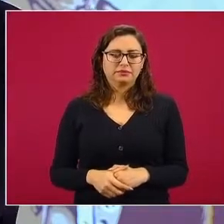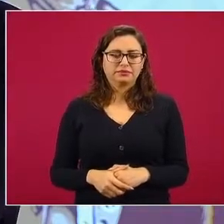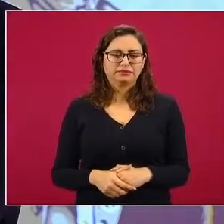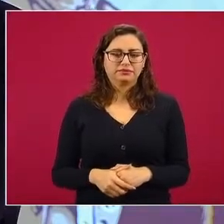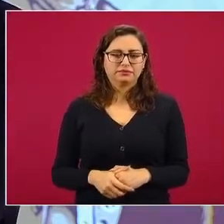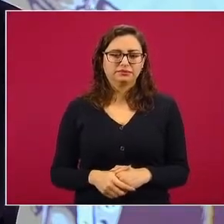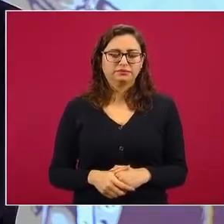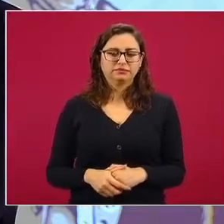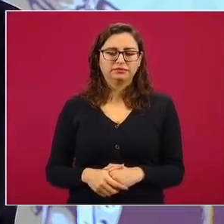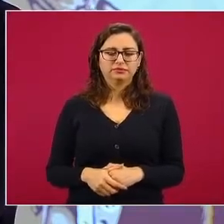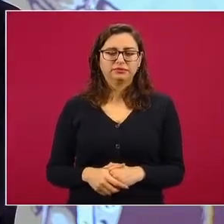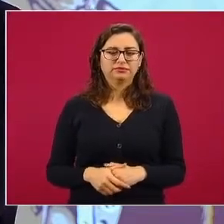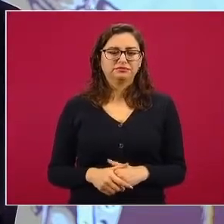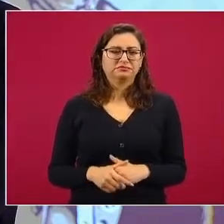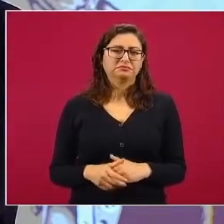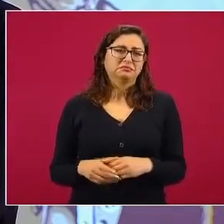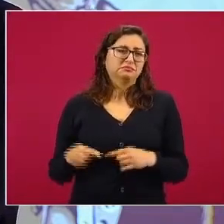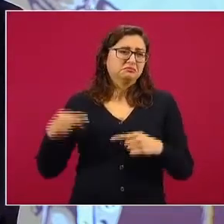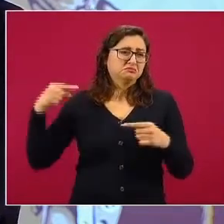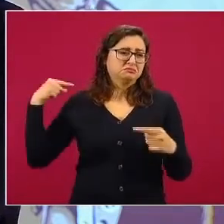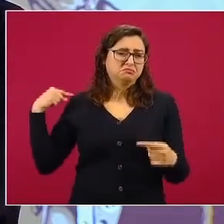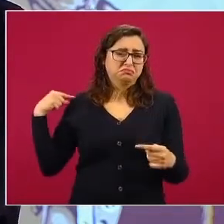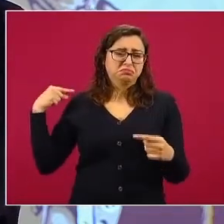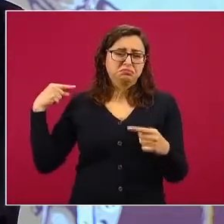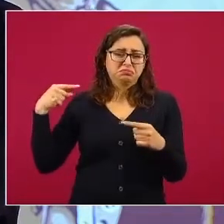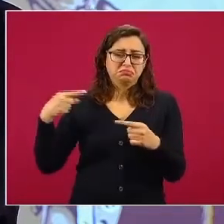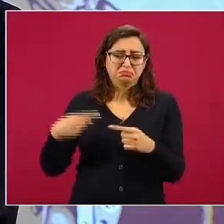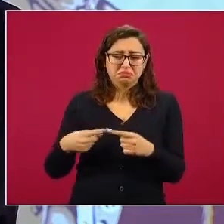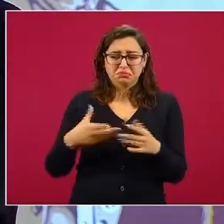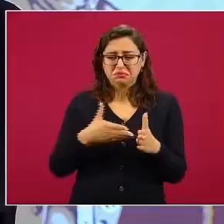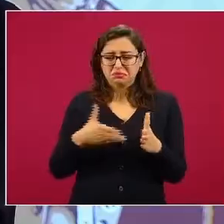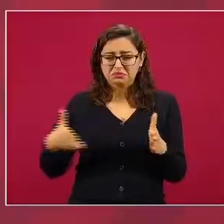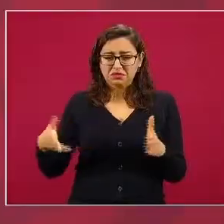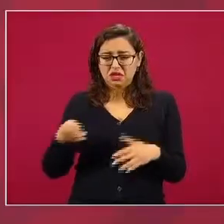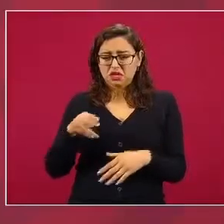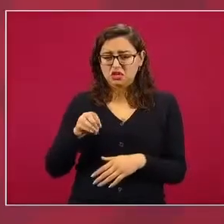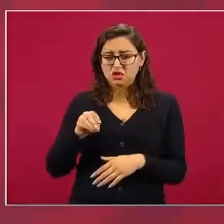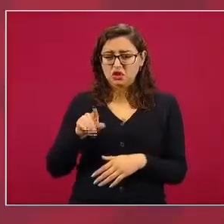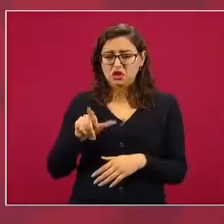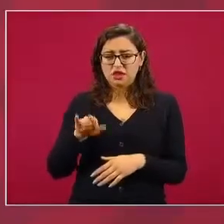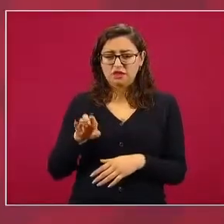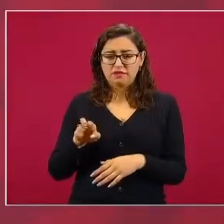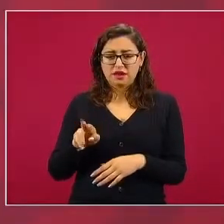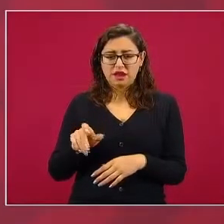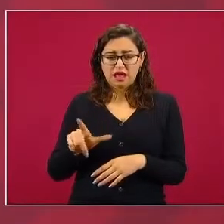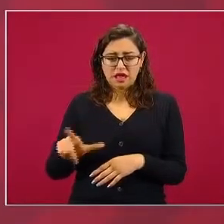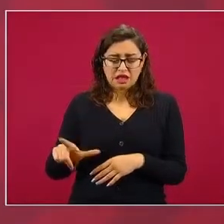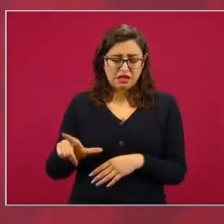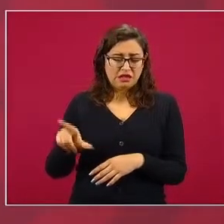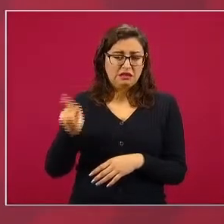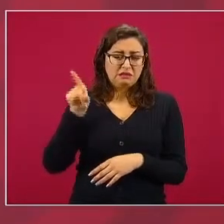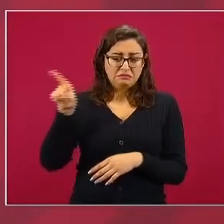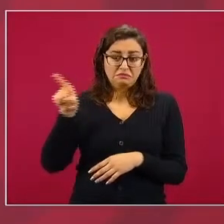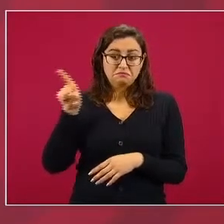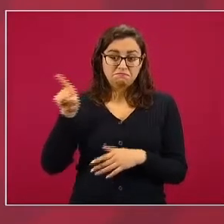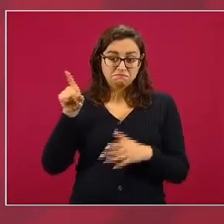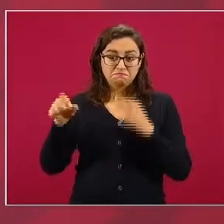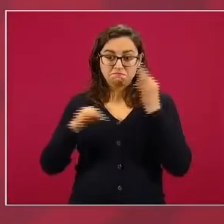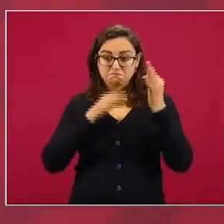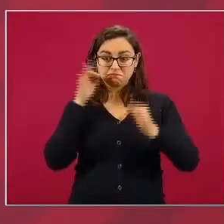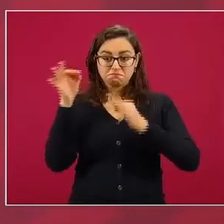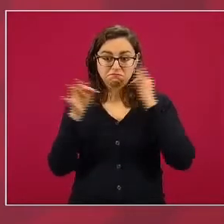en los últimos tiempos, durante el periodo neoliberal, se dedicó a